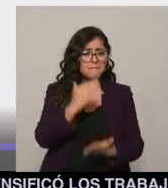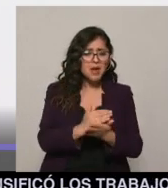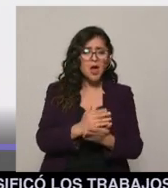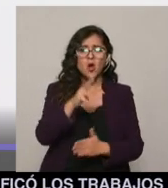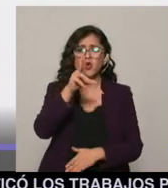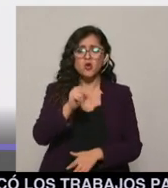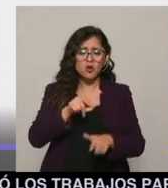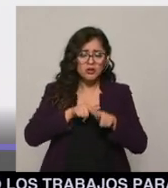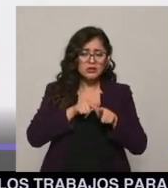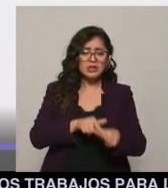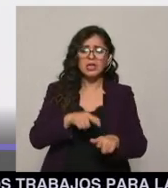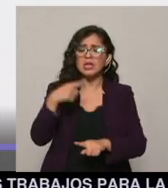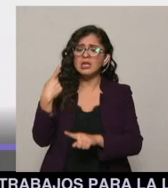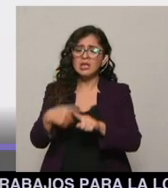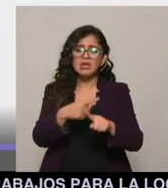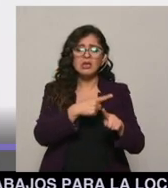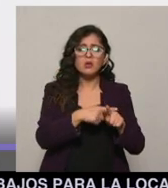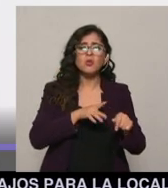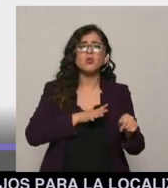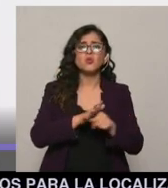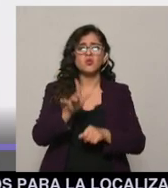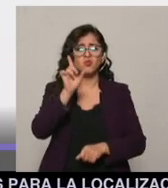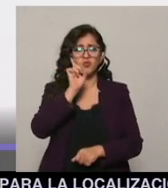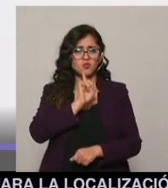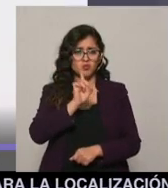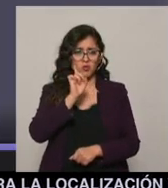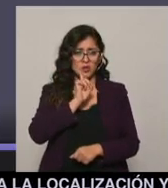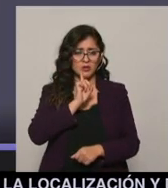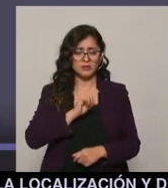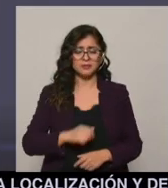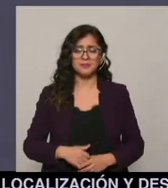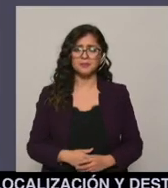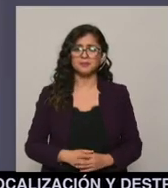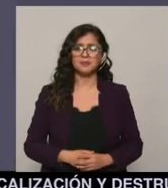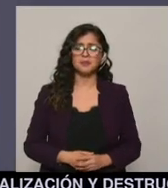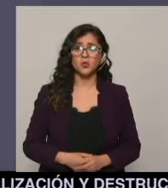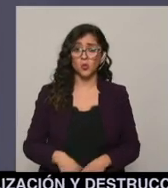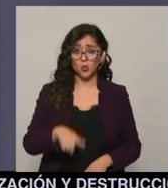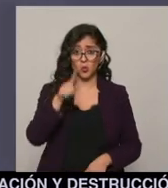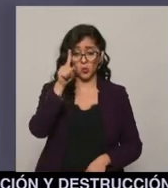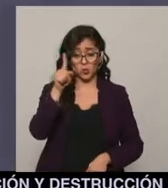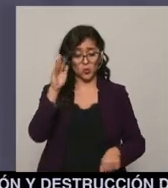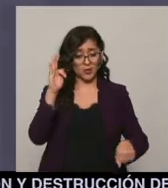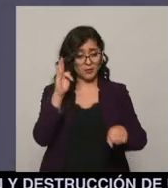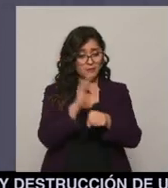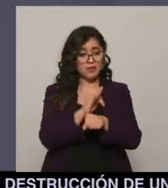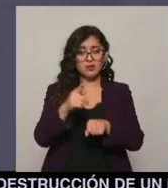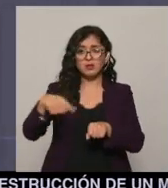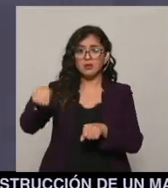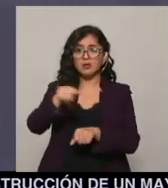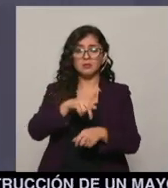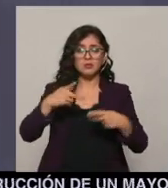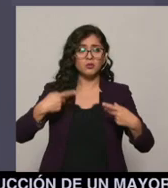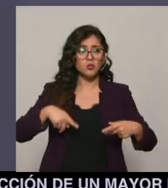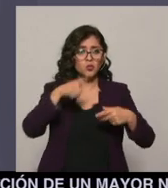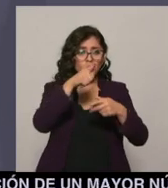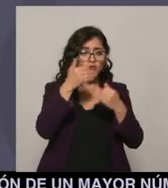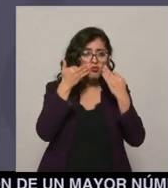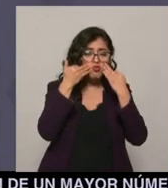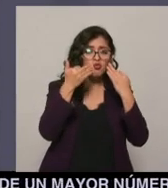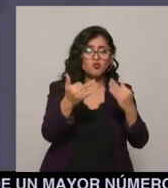mujeres. Así es, y en este contexto de tu defensa y además has visibilizado todos estos casos a través de tus